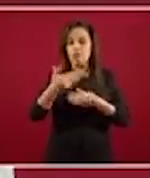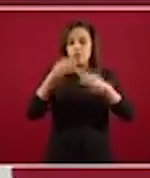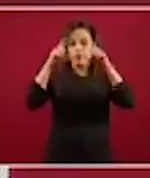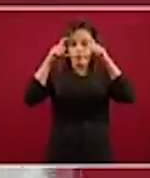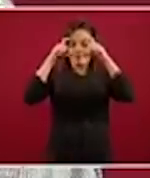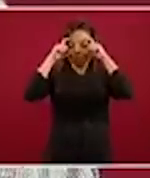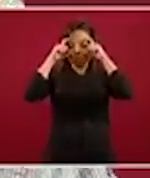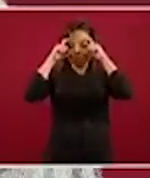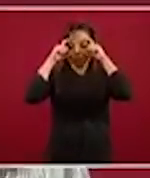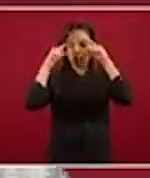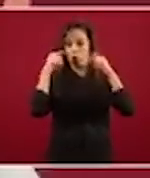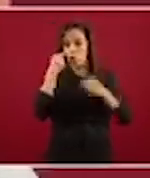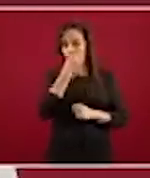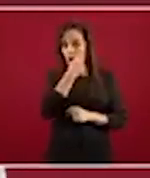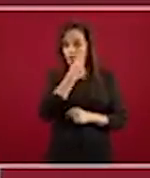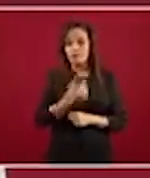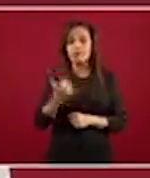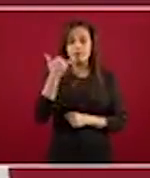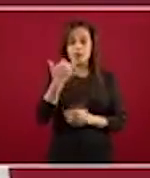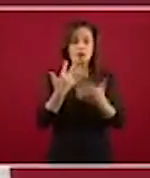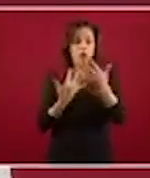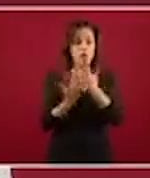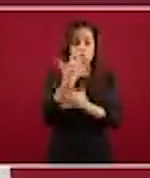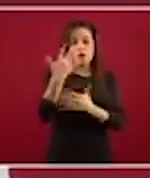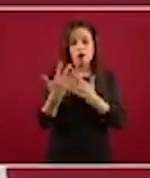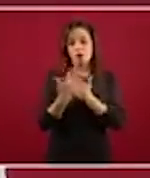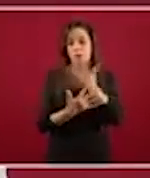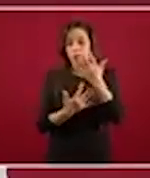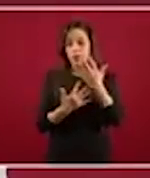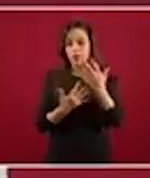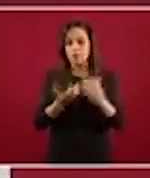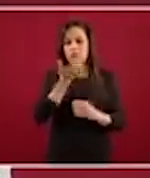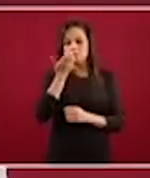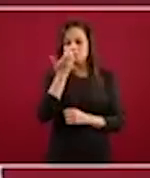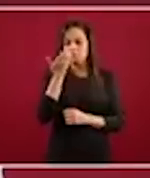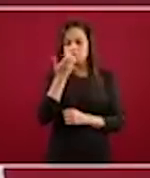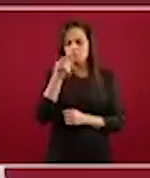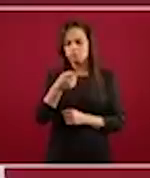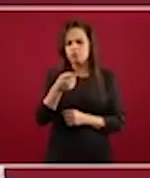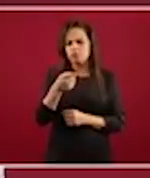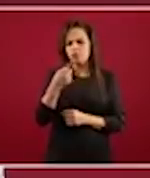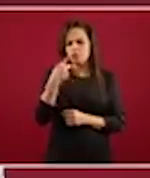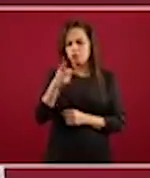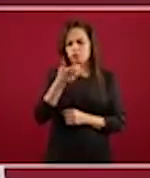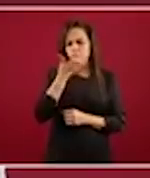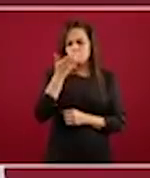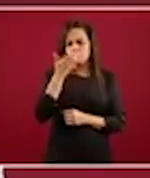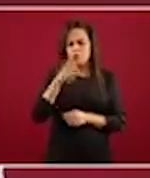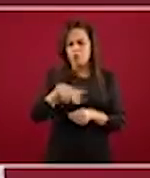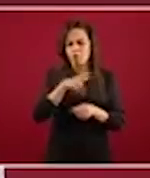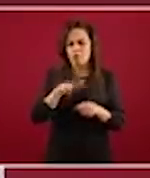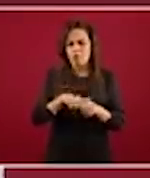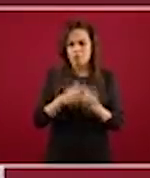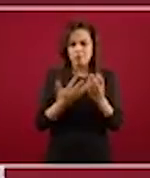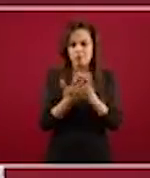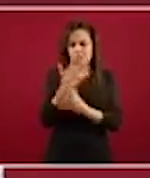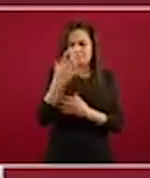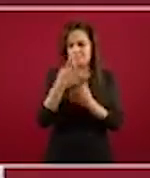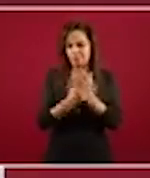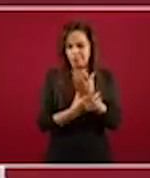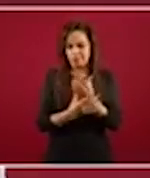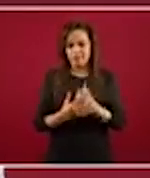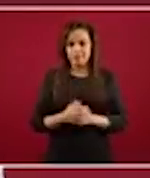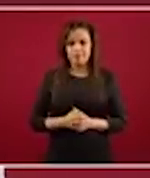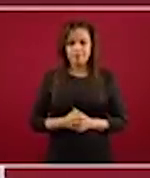dos elementos y el uso de guantes quirúrgicos convencionales, no tienen que ser guantes de otro tipo,